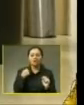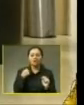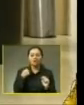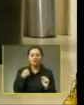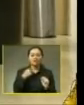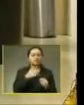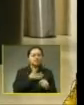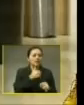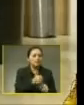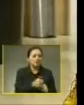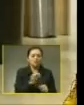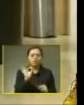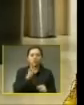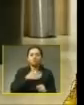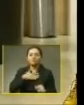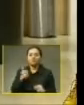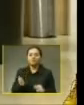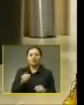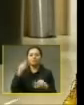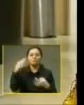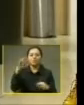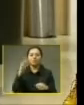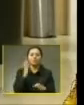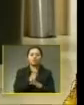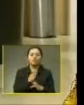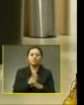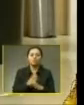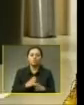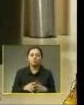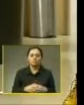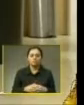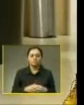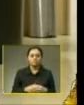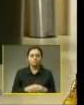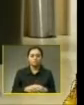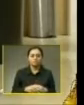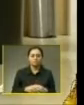conviene al político de turno.